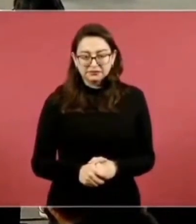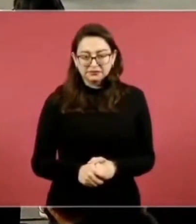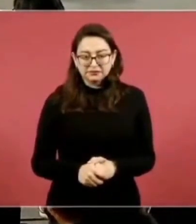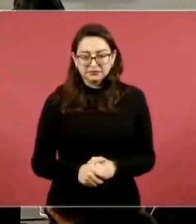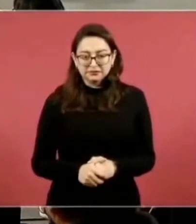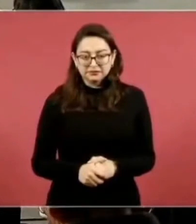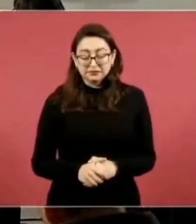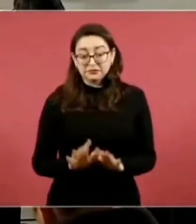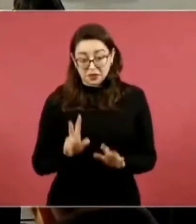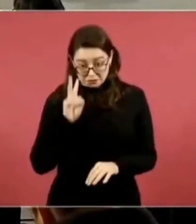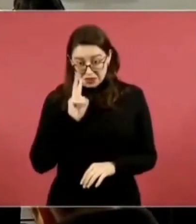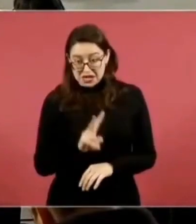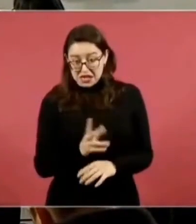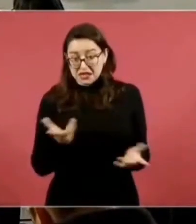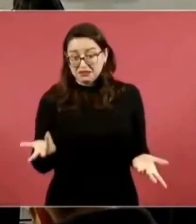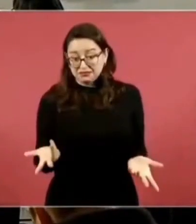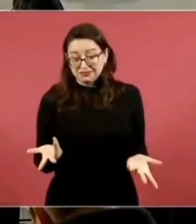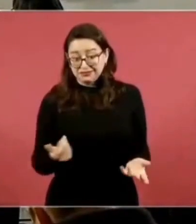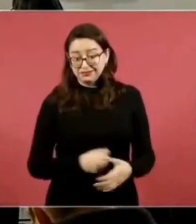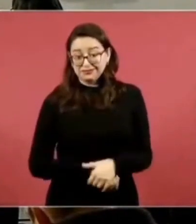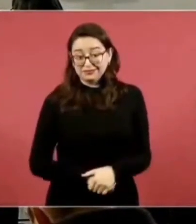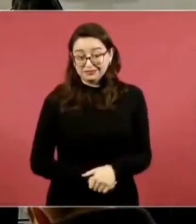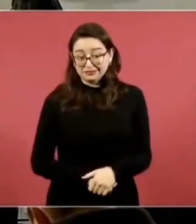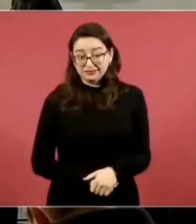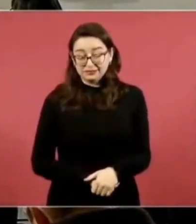el reportaje.